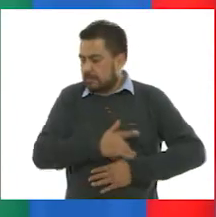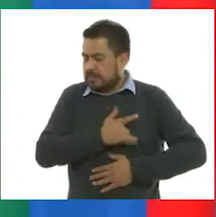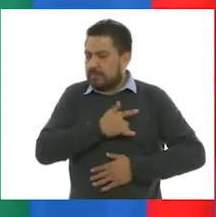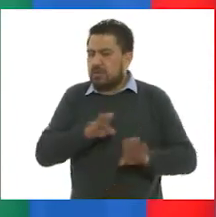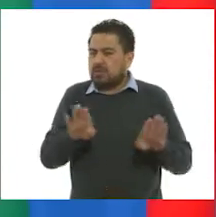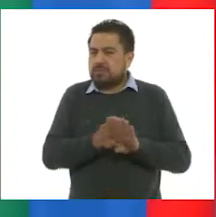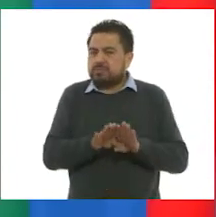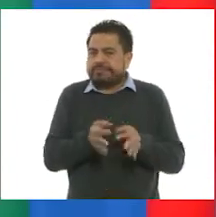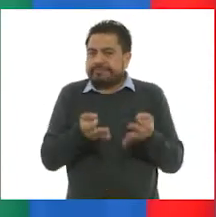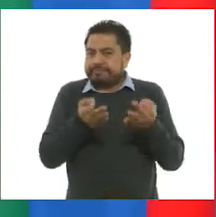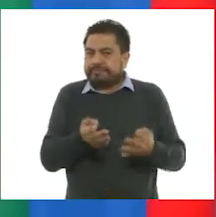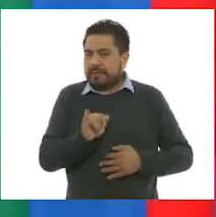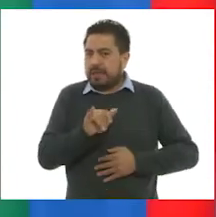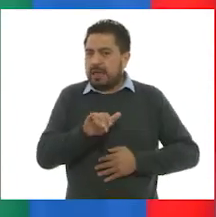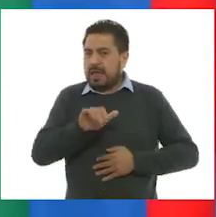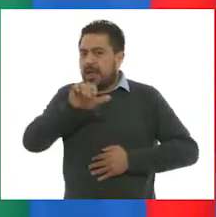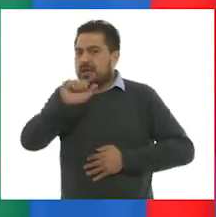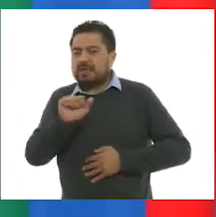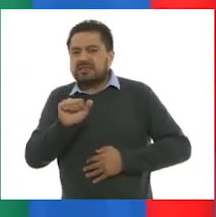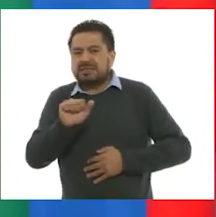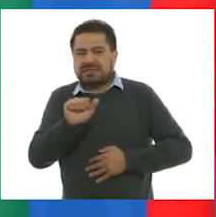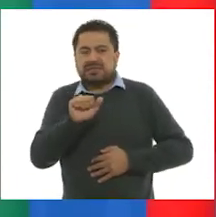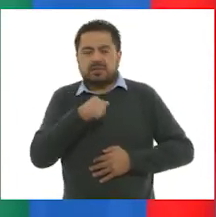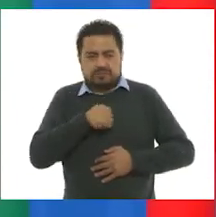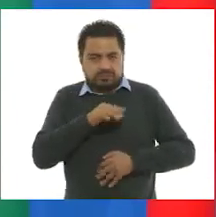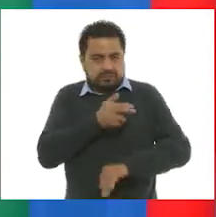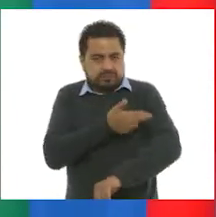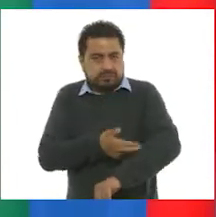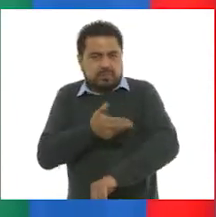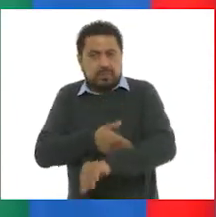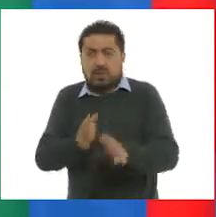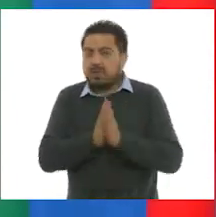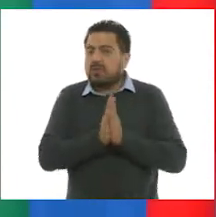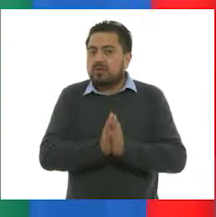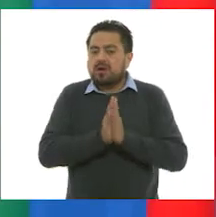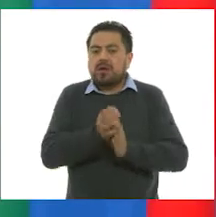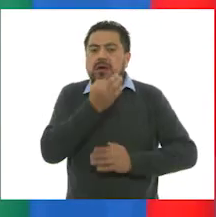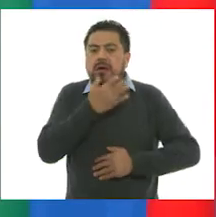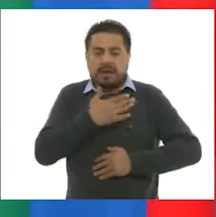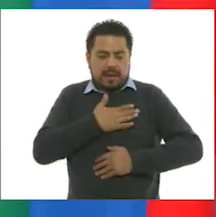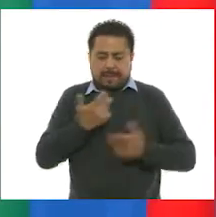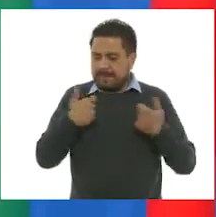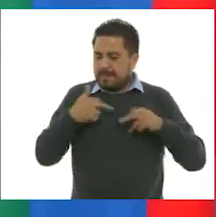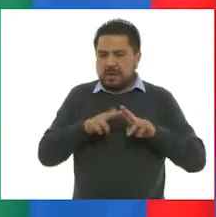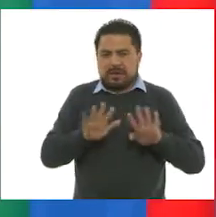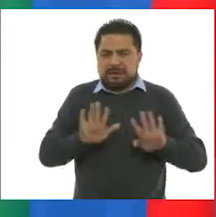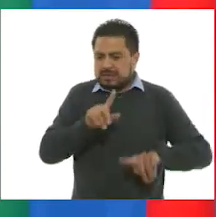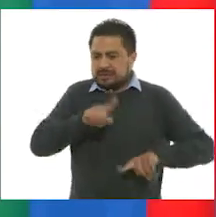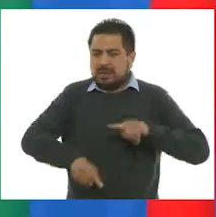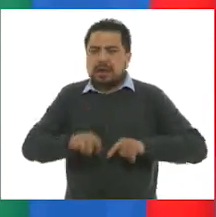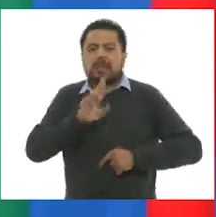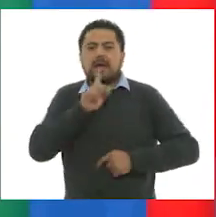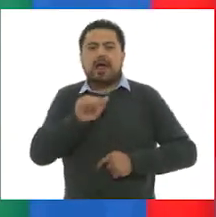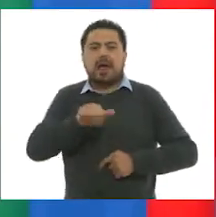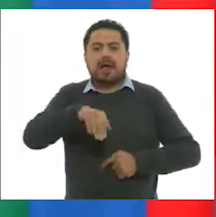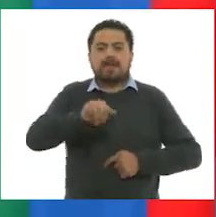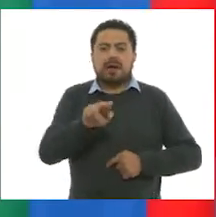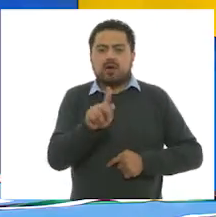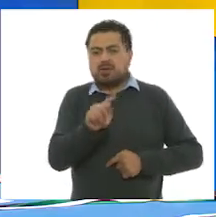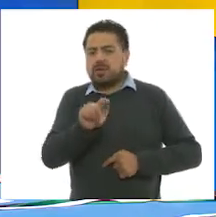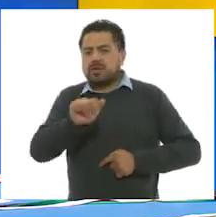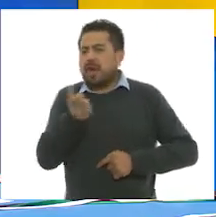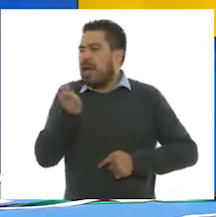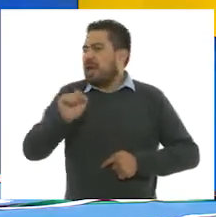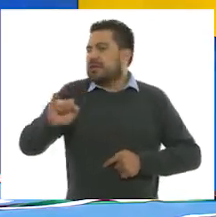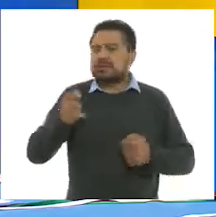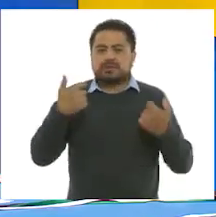como auténticos incas del Tahuantinsuyo, te voy a pedir, Jenny, que ya no me digas maestra. Llámame Amauta. Así se les